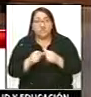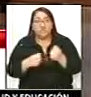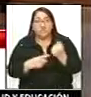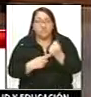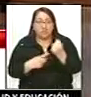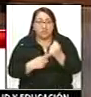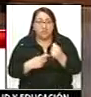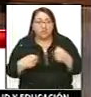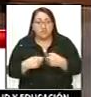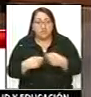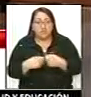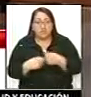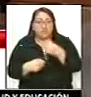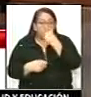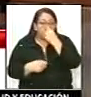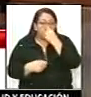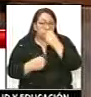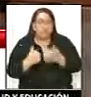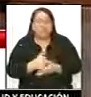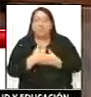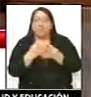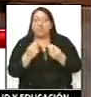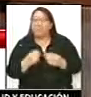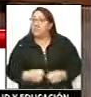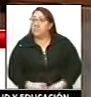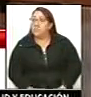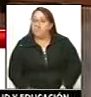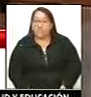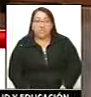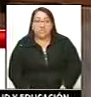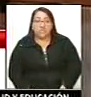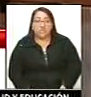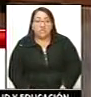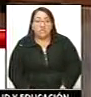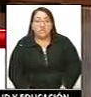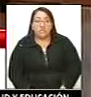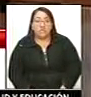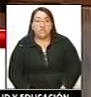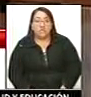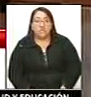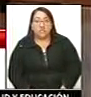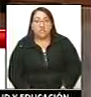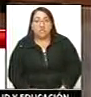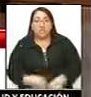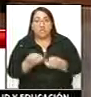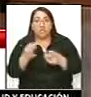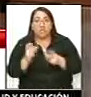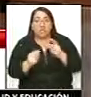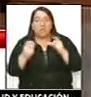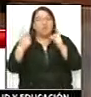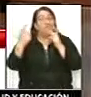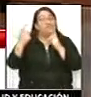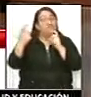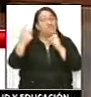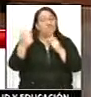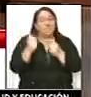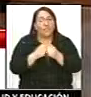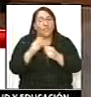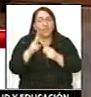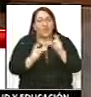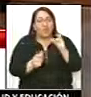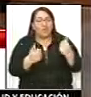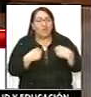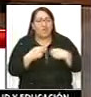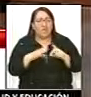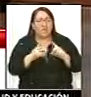e internet ayudaría bastante. La mayoría de personas se toma un selfie y sube la foto con dos personas